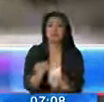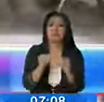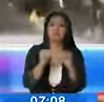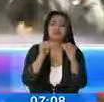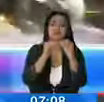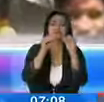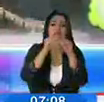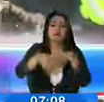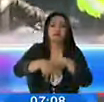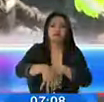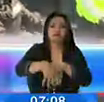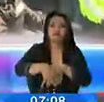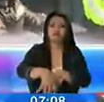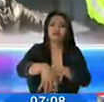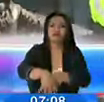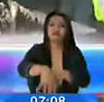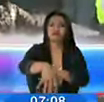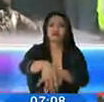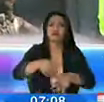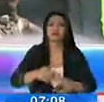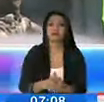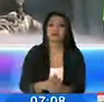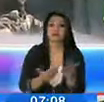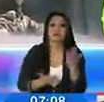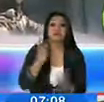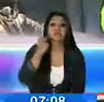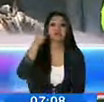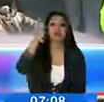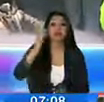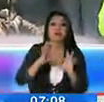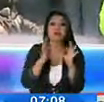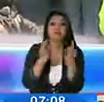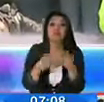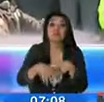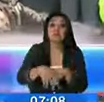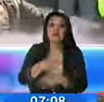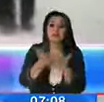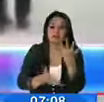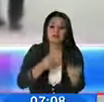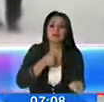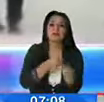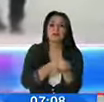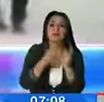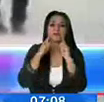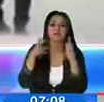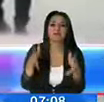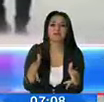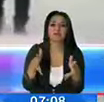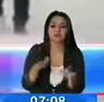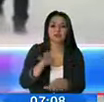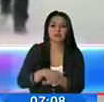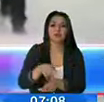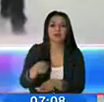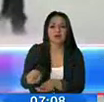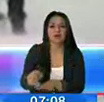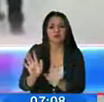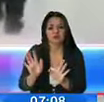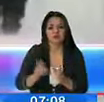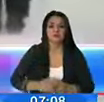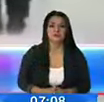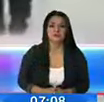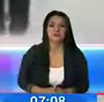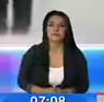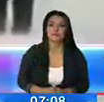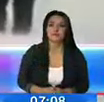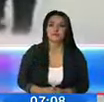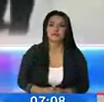más personas que se presumían eran padres de familia, quienes apoyaban al profesor por la actuación del docente, que a